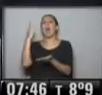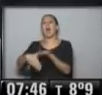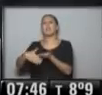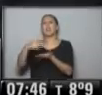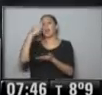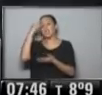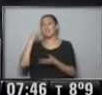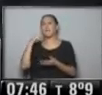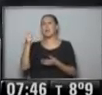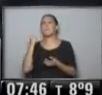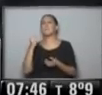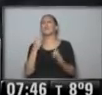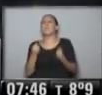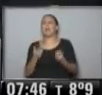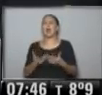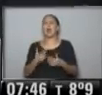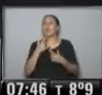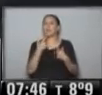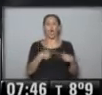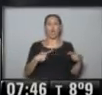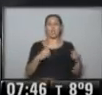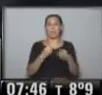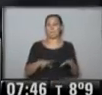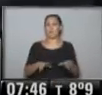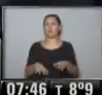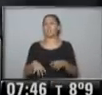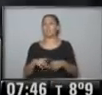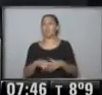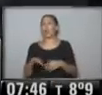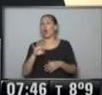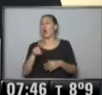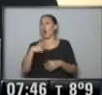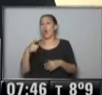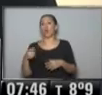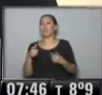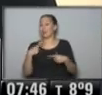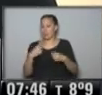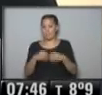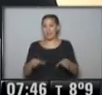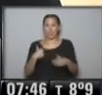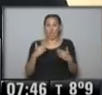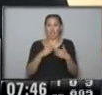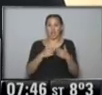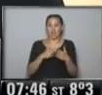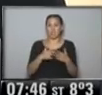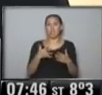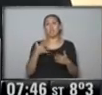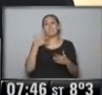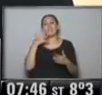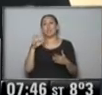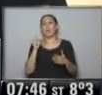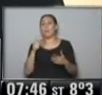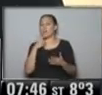para reposición de todo lo que haya sido material o otros elementos o bienes que se hayan perdido en los hogares 5000 pesos en